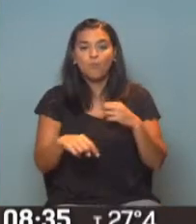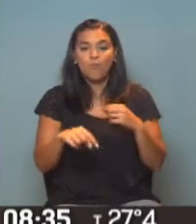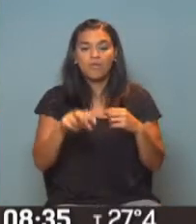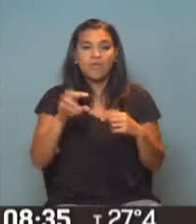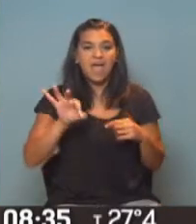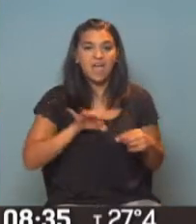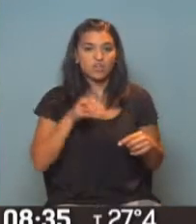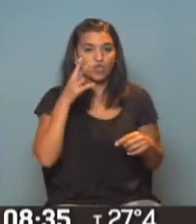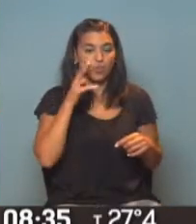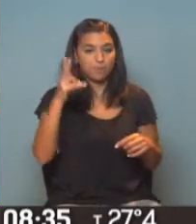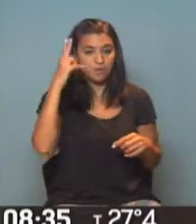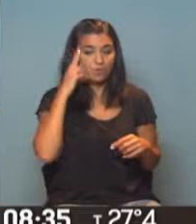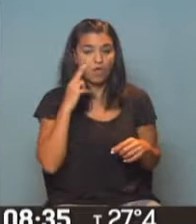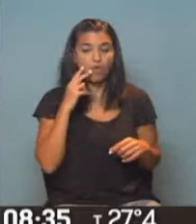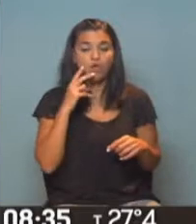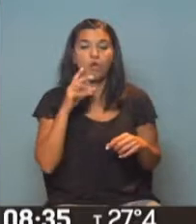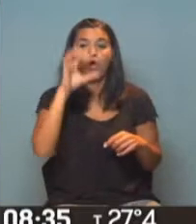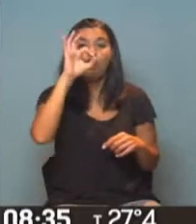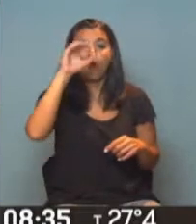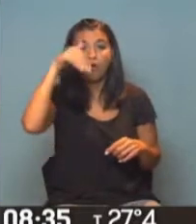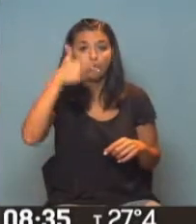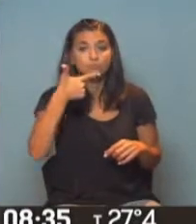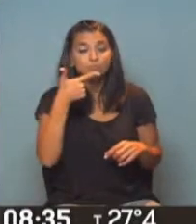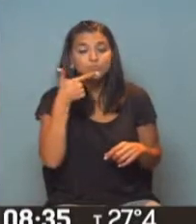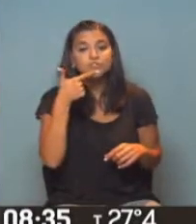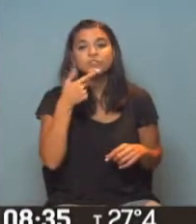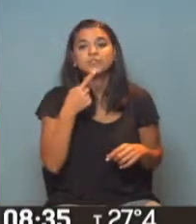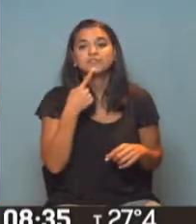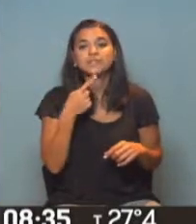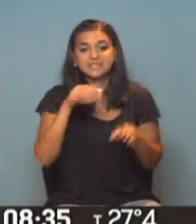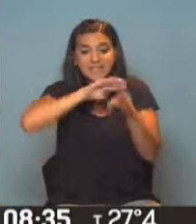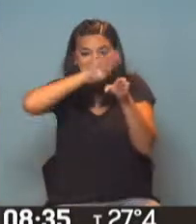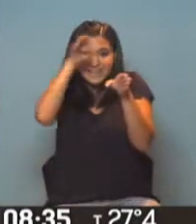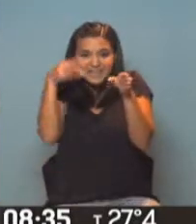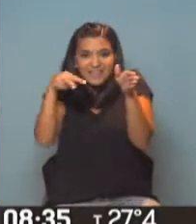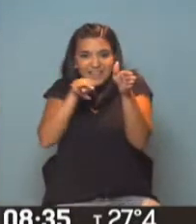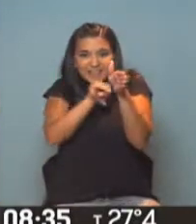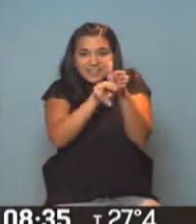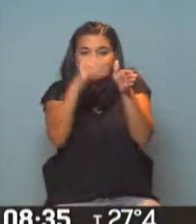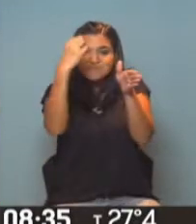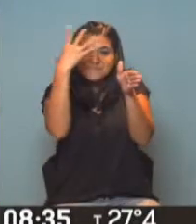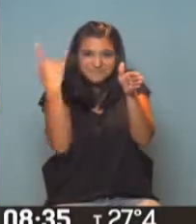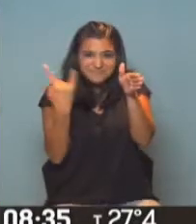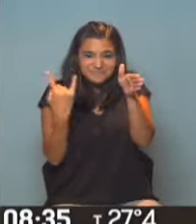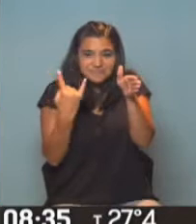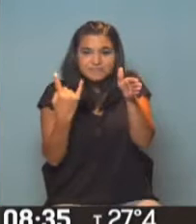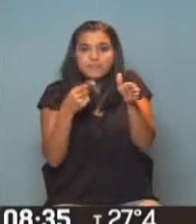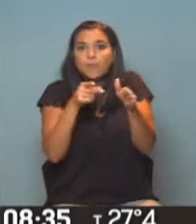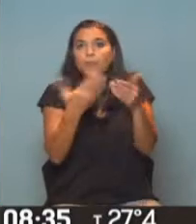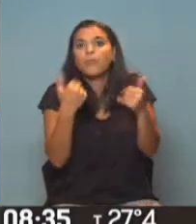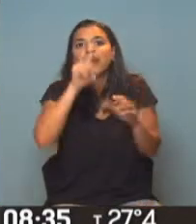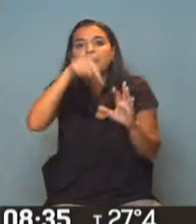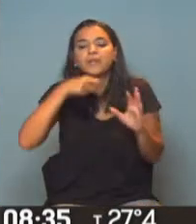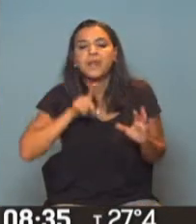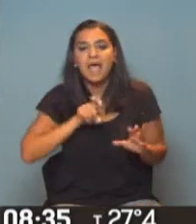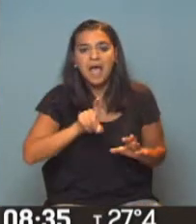2009 la organización mundial de la salud con lo cual las camas solares en la misma categoría que el tabaco o el arsénico como cancerígenos